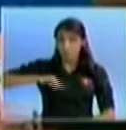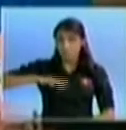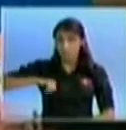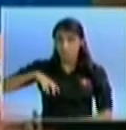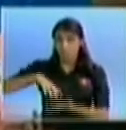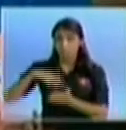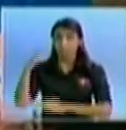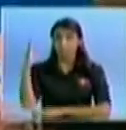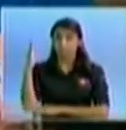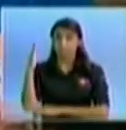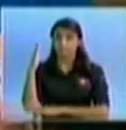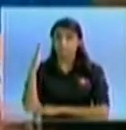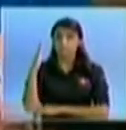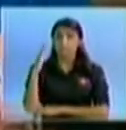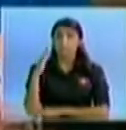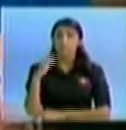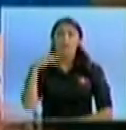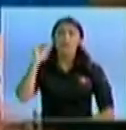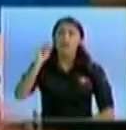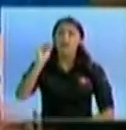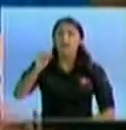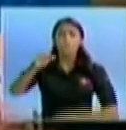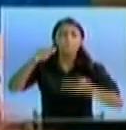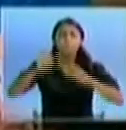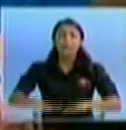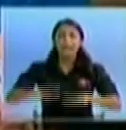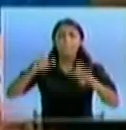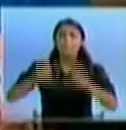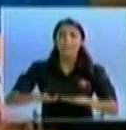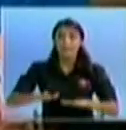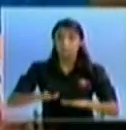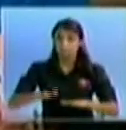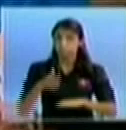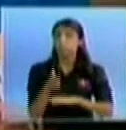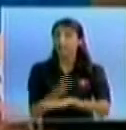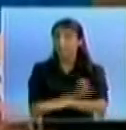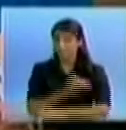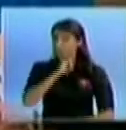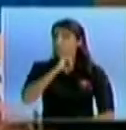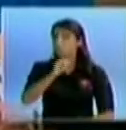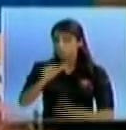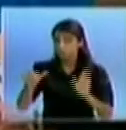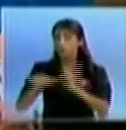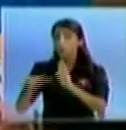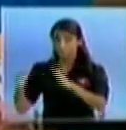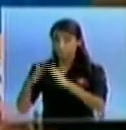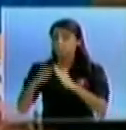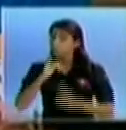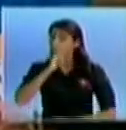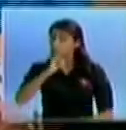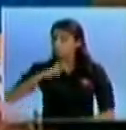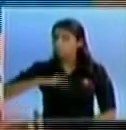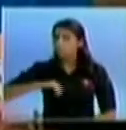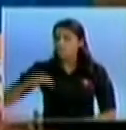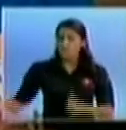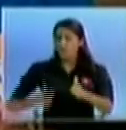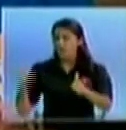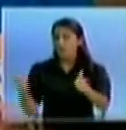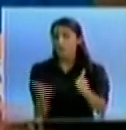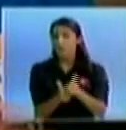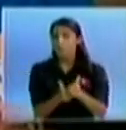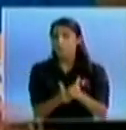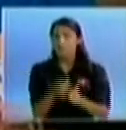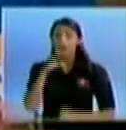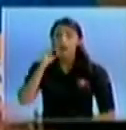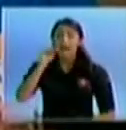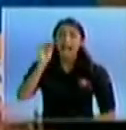le dan la voz de alto a este grupo que había sido denunciado por los vecinos, y entre las